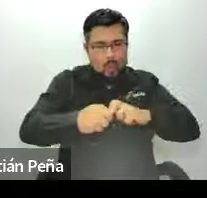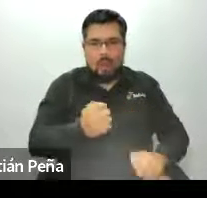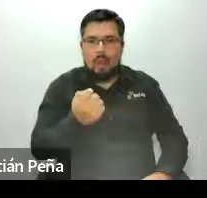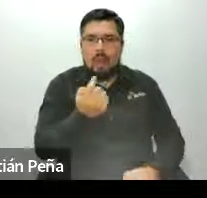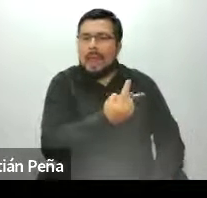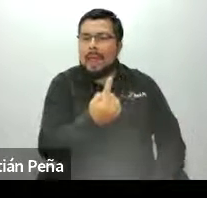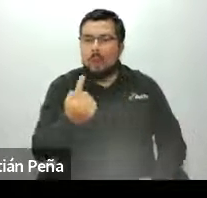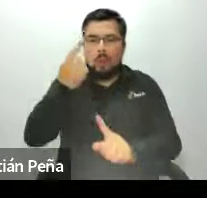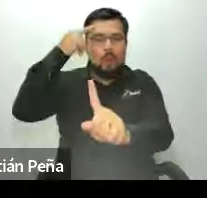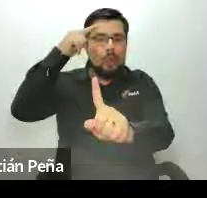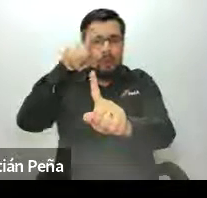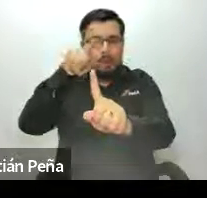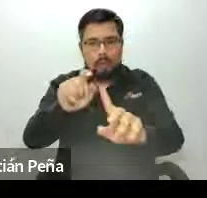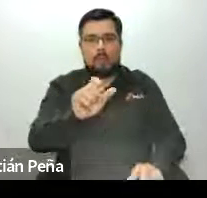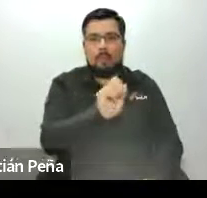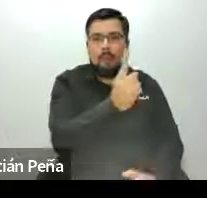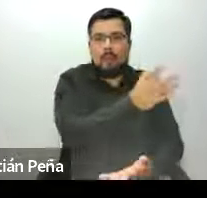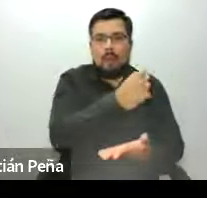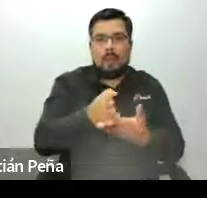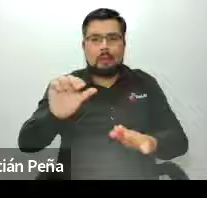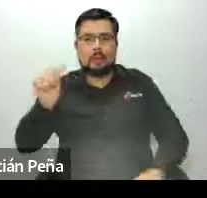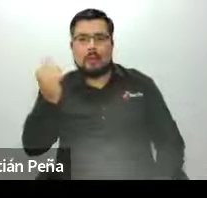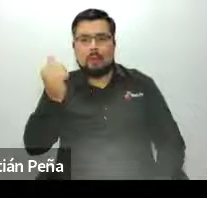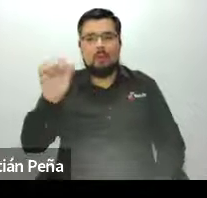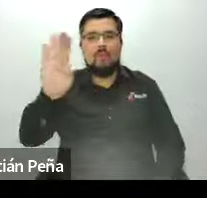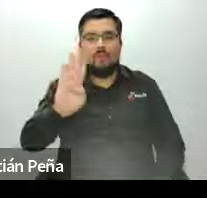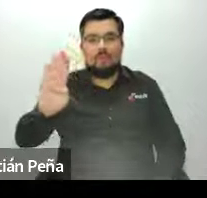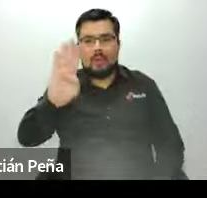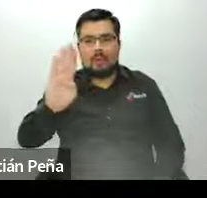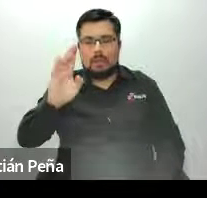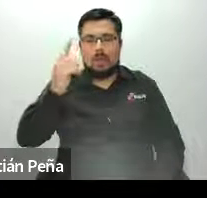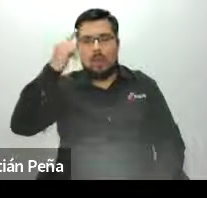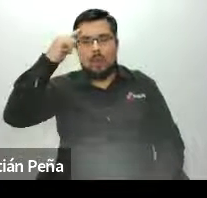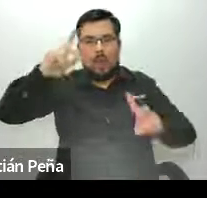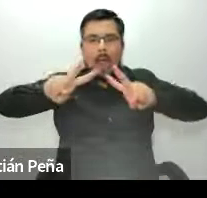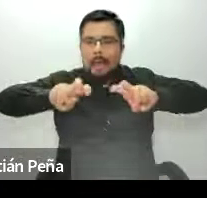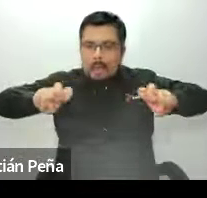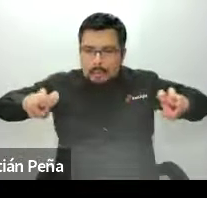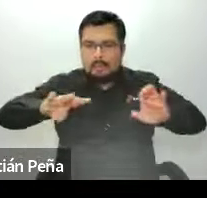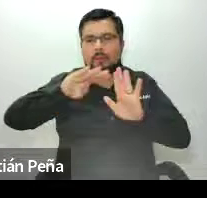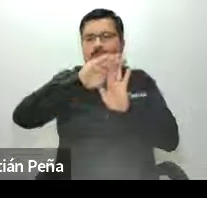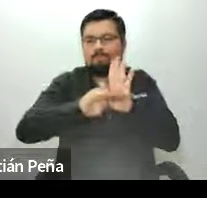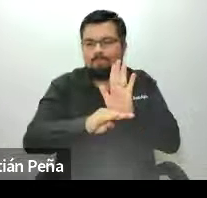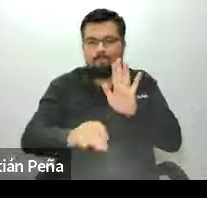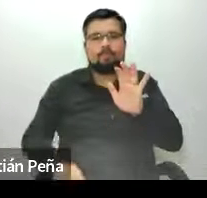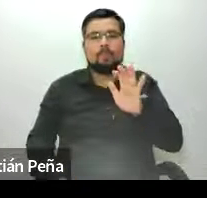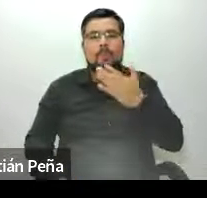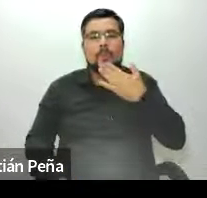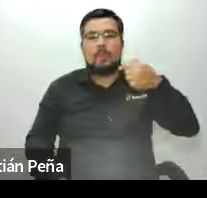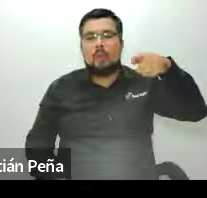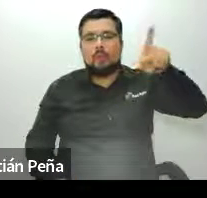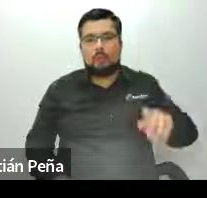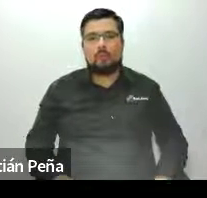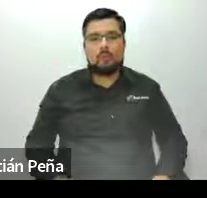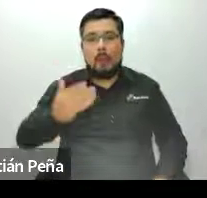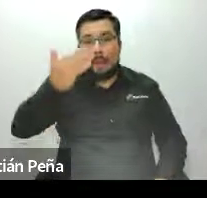y relevancia en base a ciertos criterios que más adelantito les vamos a mostrar. Teníamos entonces expertos también en la disciplina, en